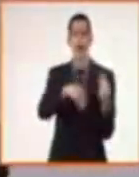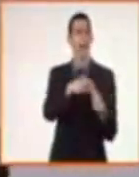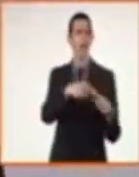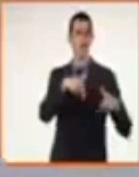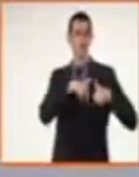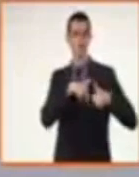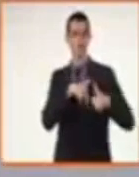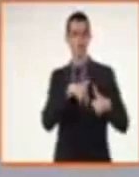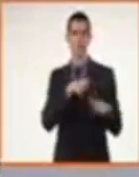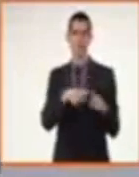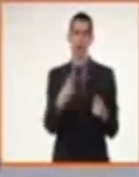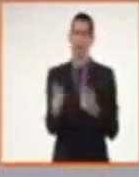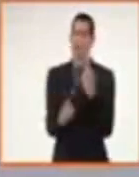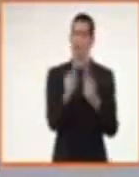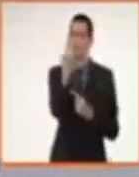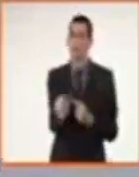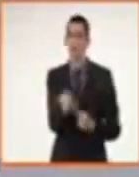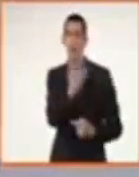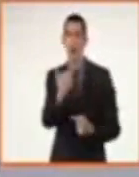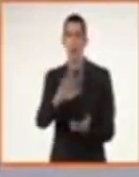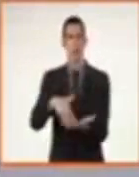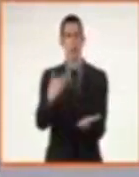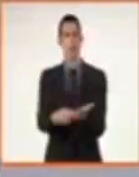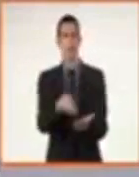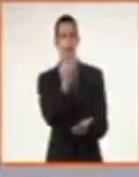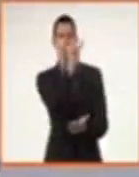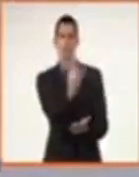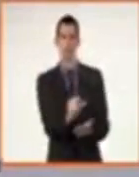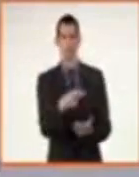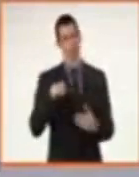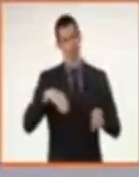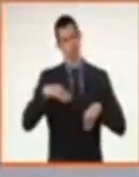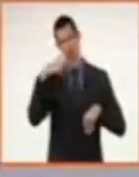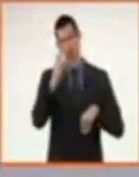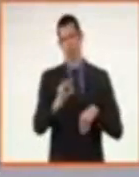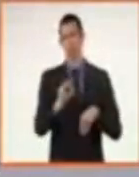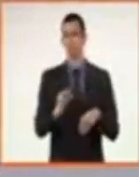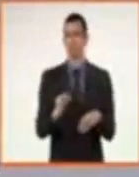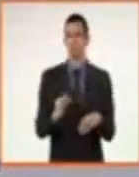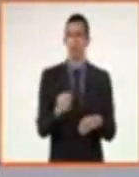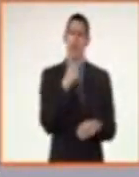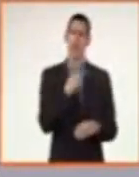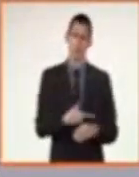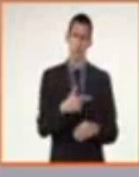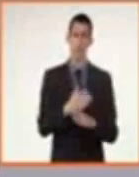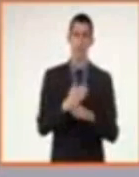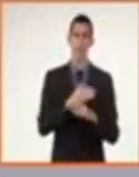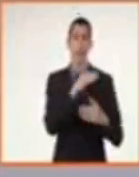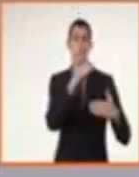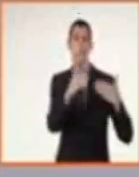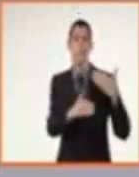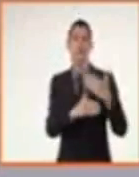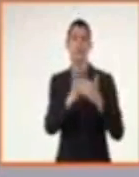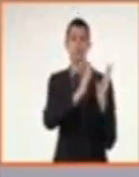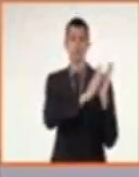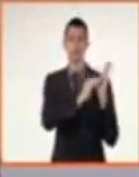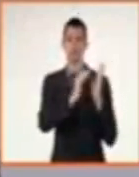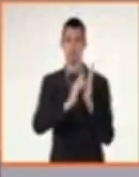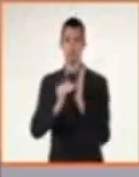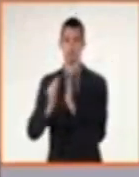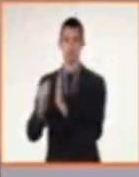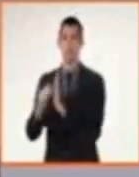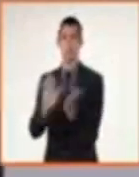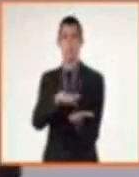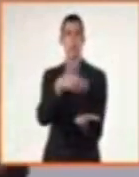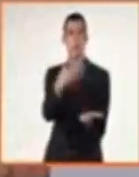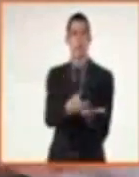que cambiar las candidaturas que se hicieron. Dos municipios de Camagüey, recuerdo. Y eso es representación de la